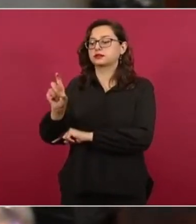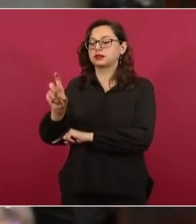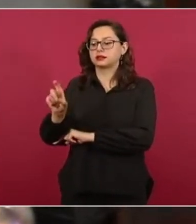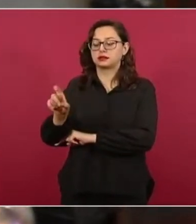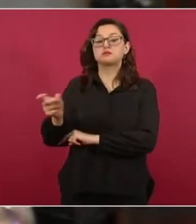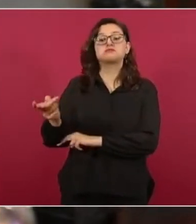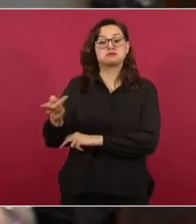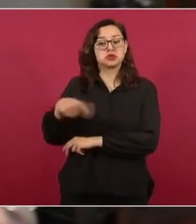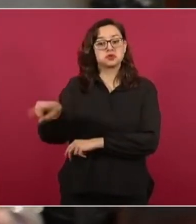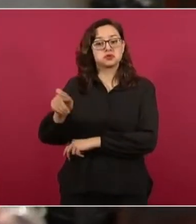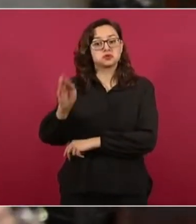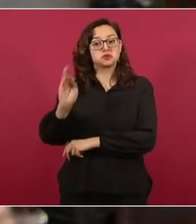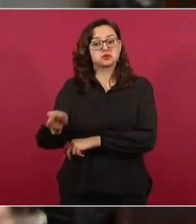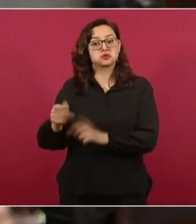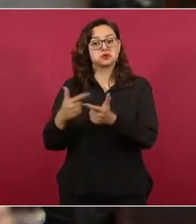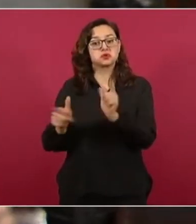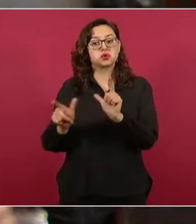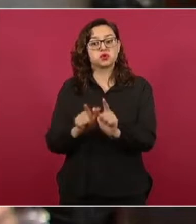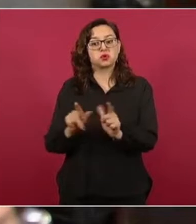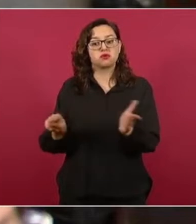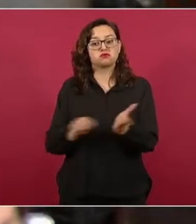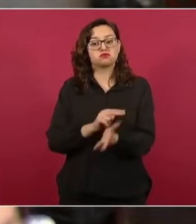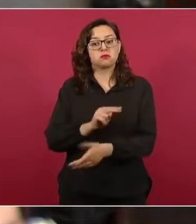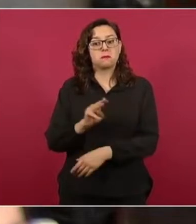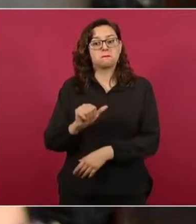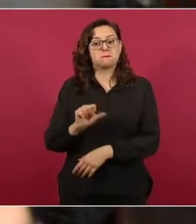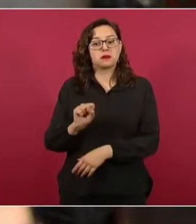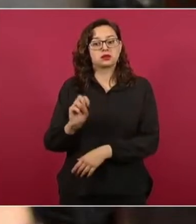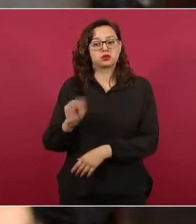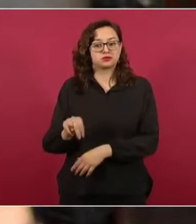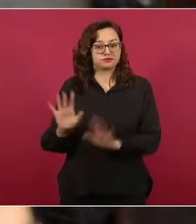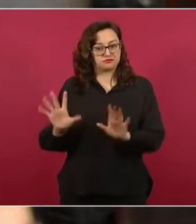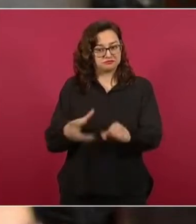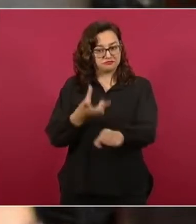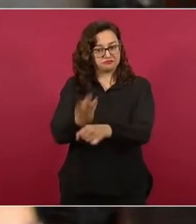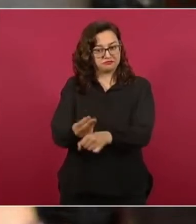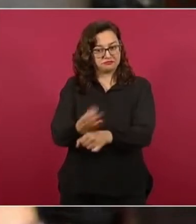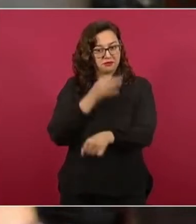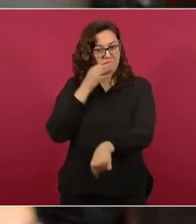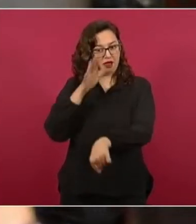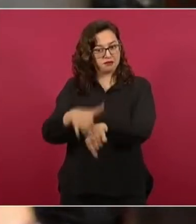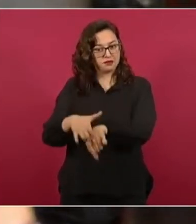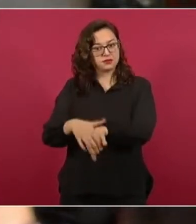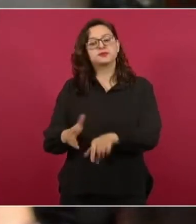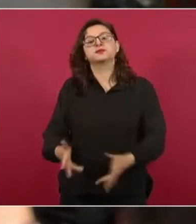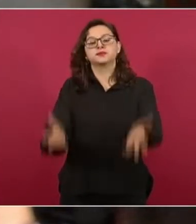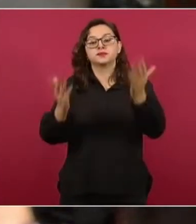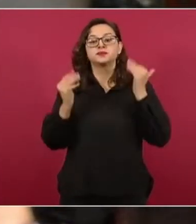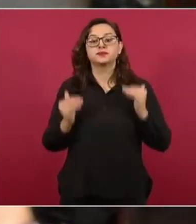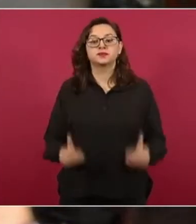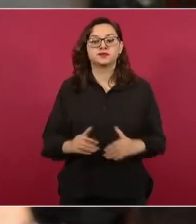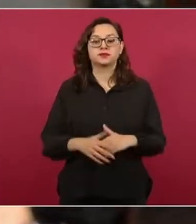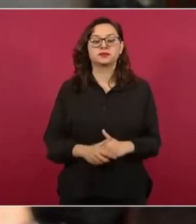aceptado. Mi pregunta, presidente, mis dos preguntas que me corresponden, se las quiero plantear muy respetuosamente, recordando que